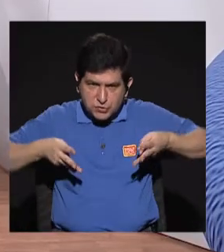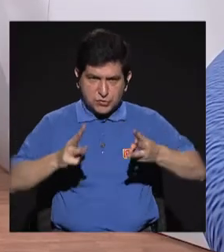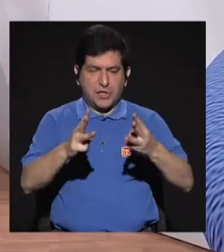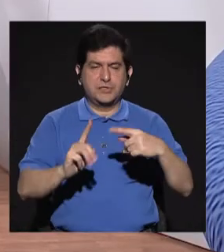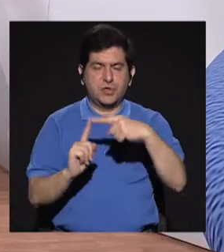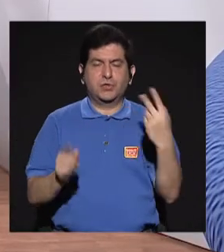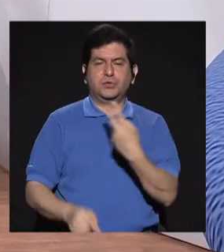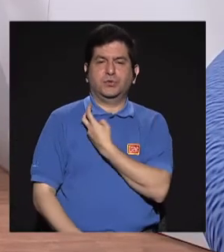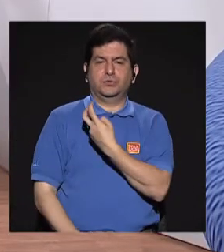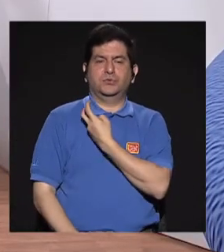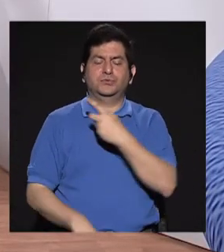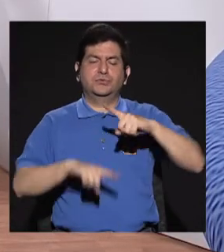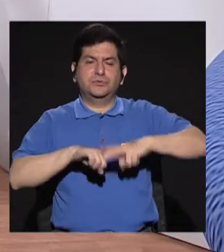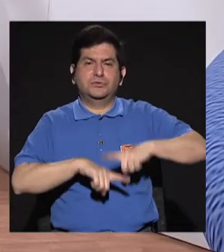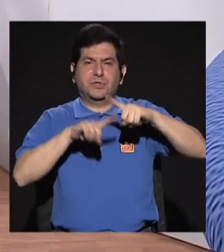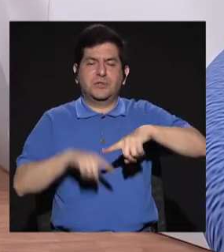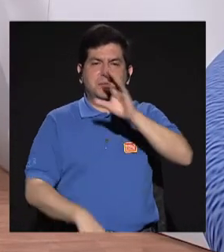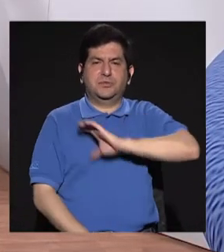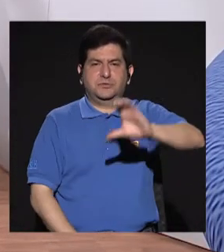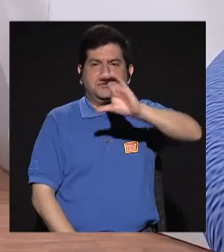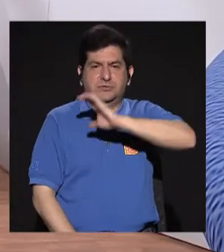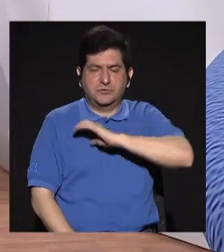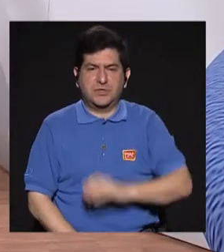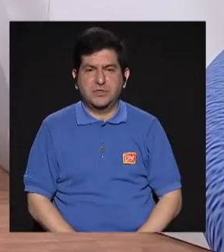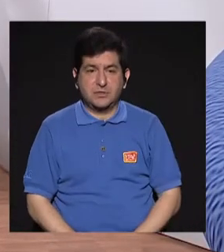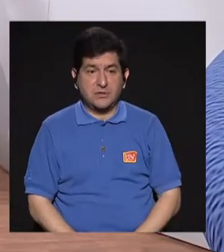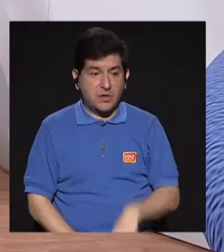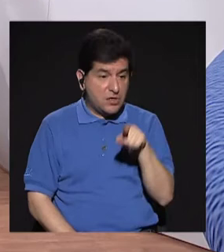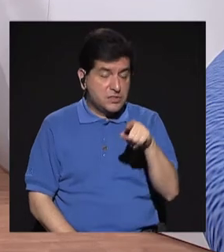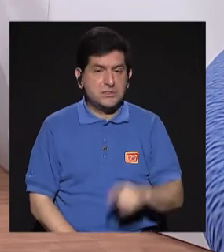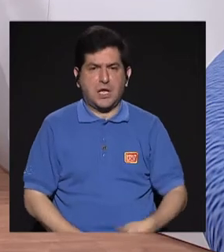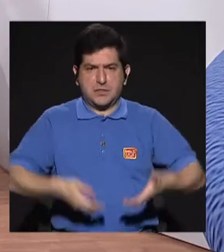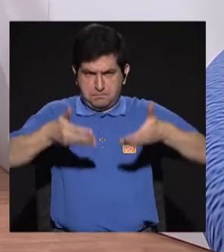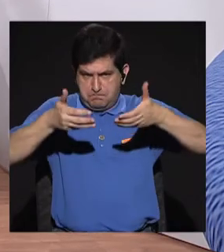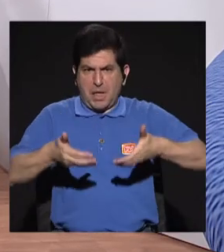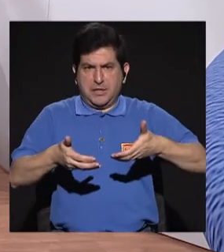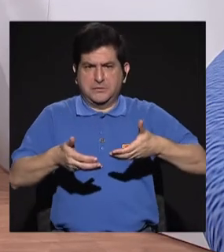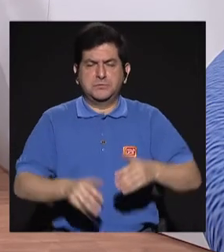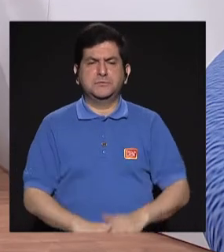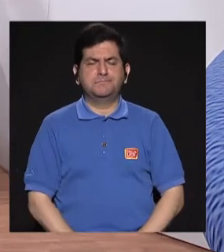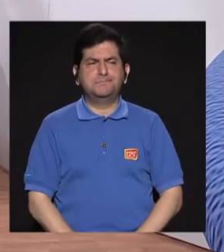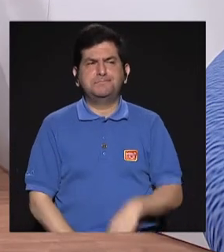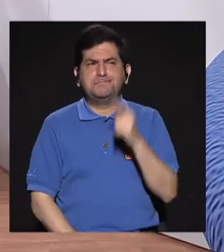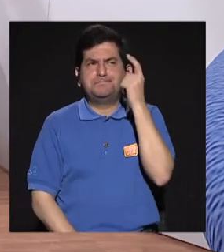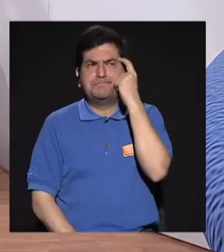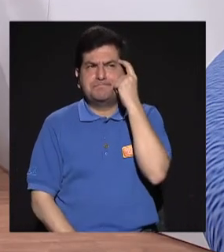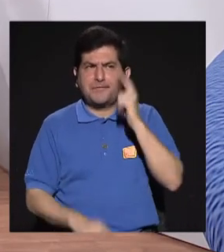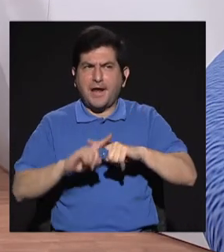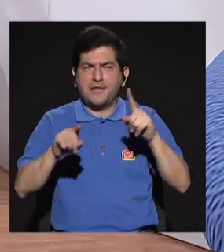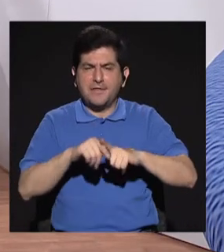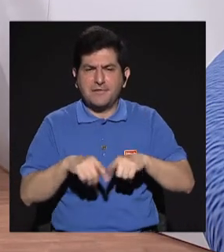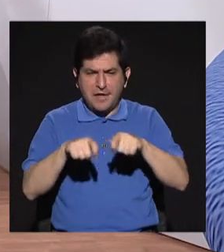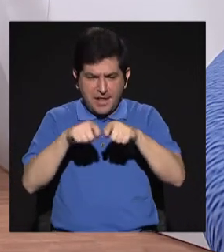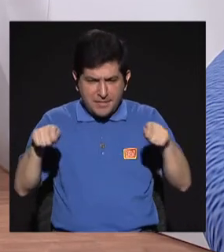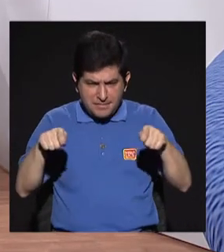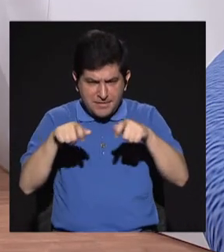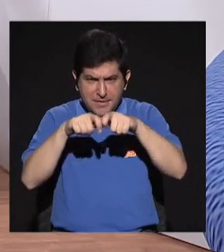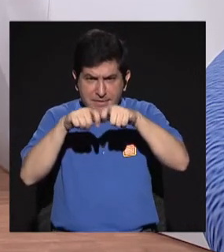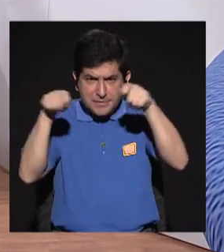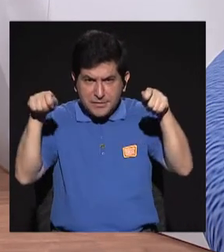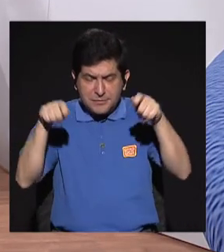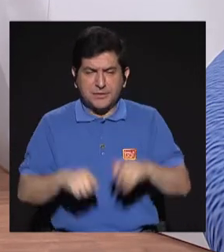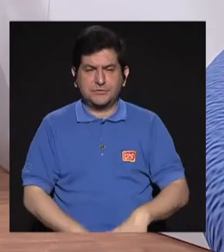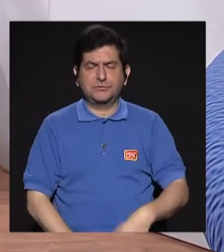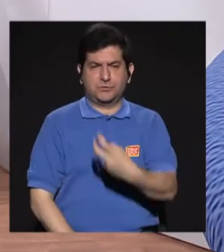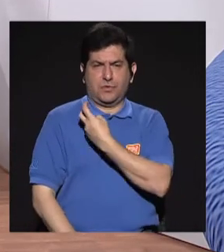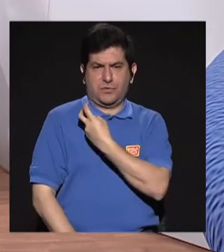metodológicos a partir de los huesos verdad dependiendo cada característica si es el web si es el peso entonces hay que tomar una serie de medidas en